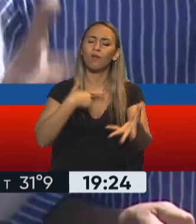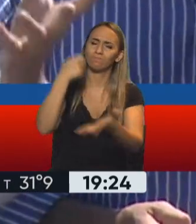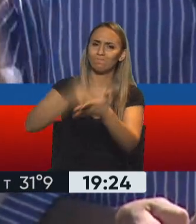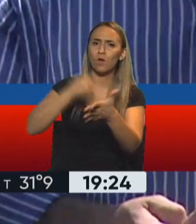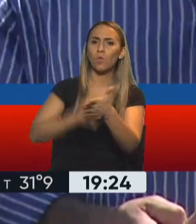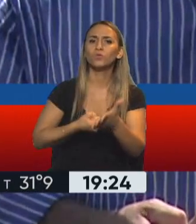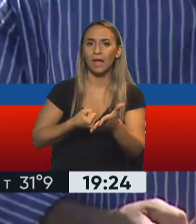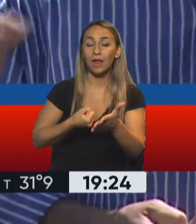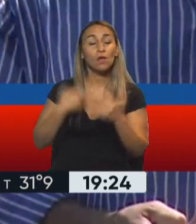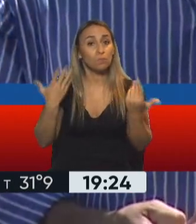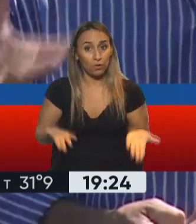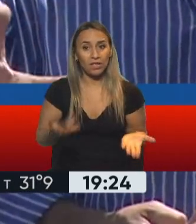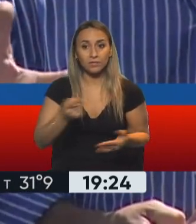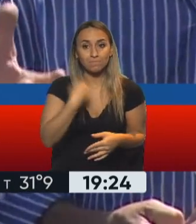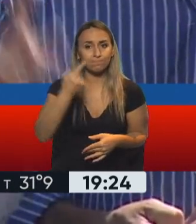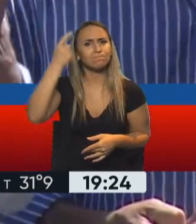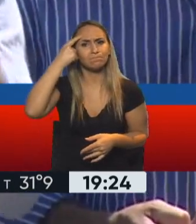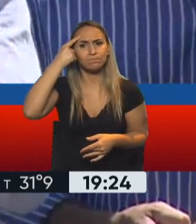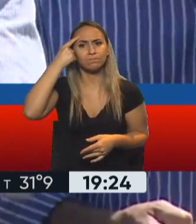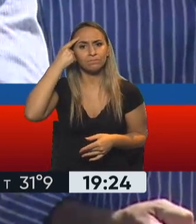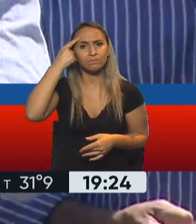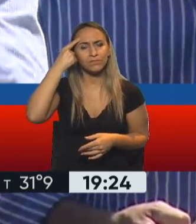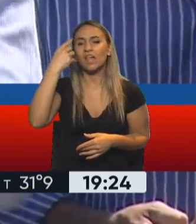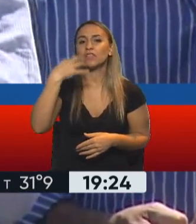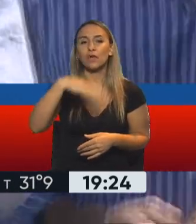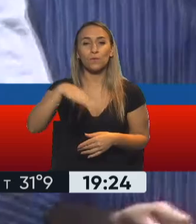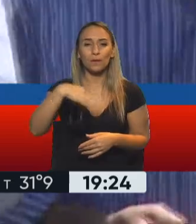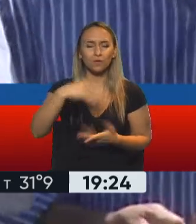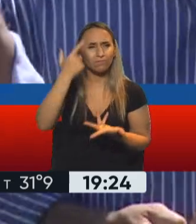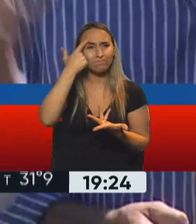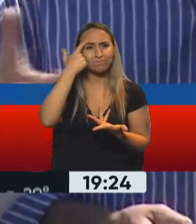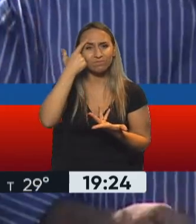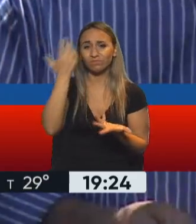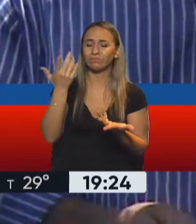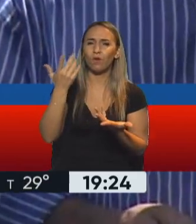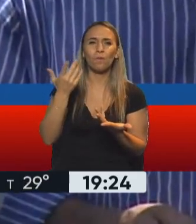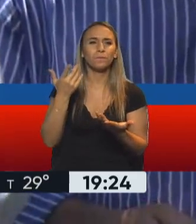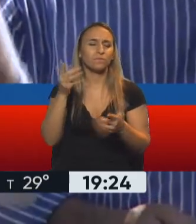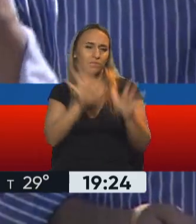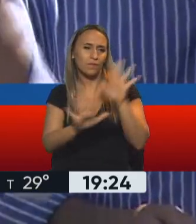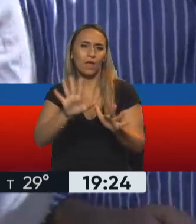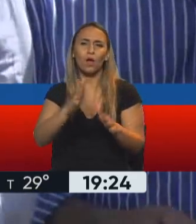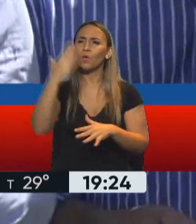Y por eso creemos que tenemos que vivir y convivir con una cultura del poder sana,